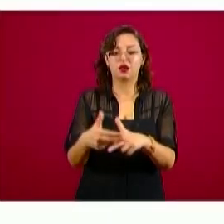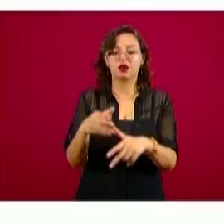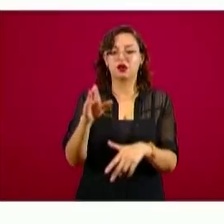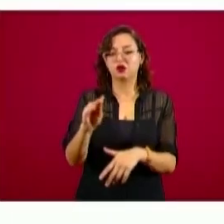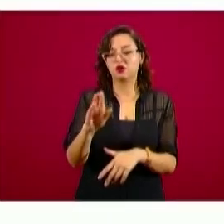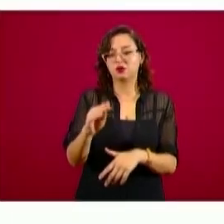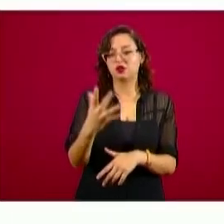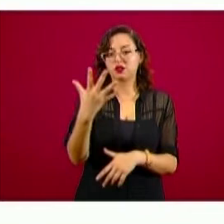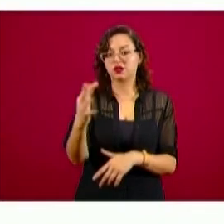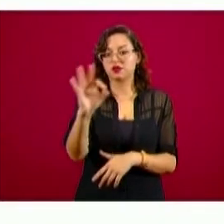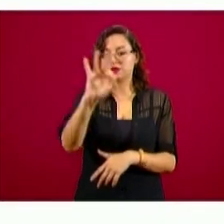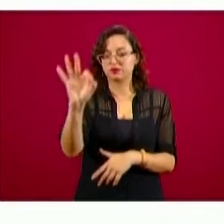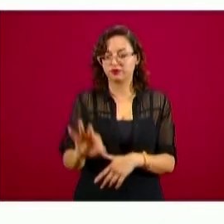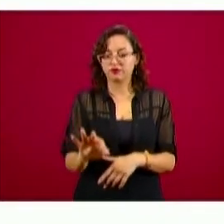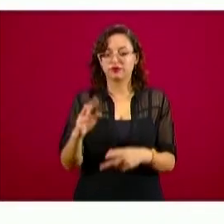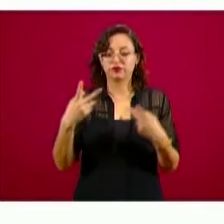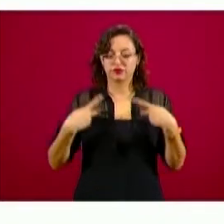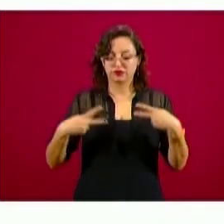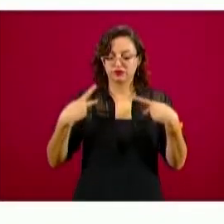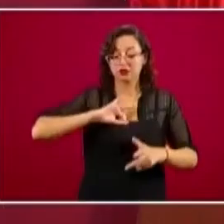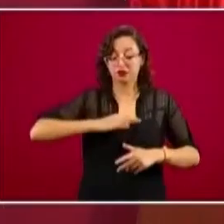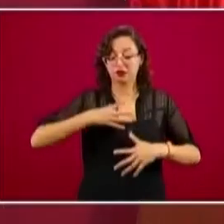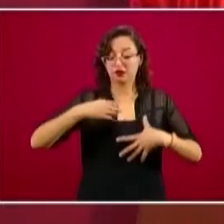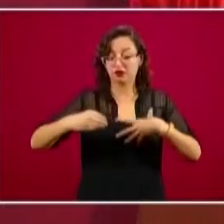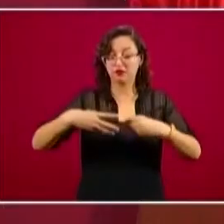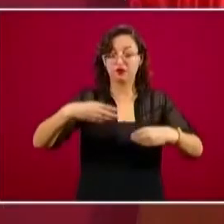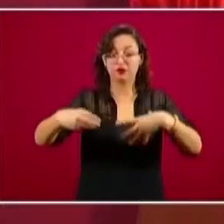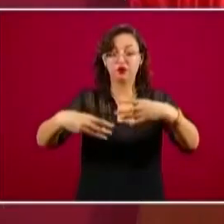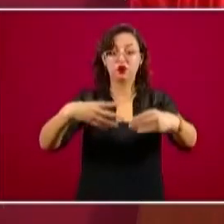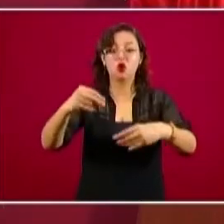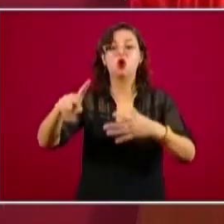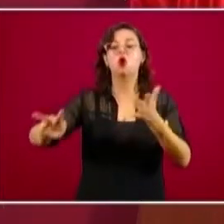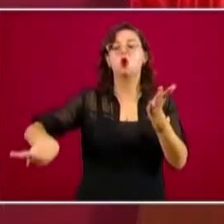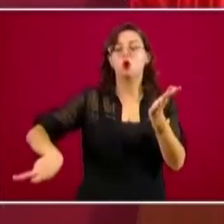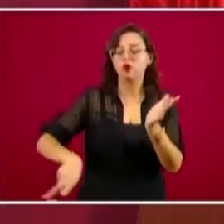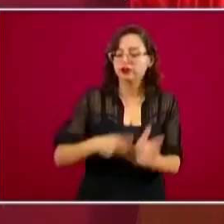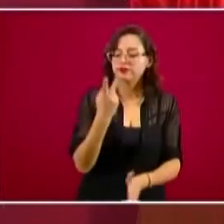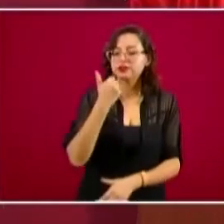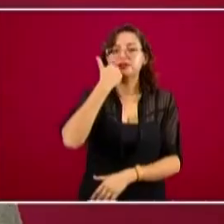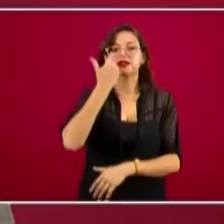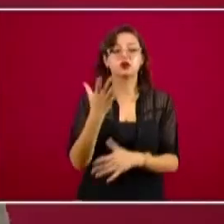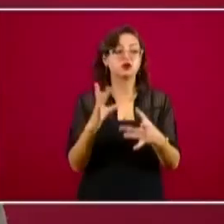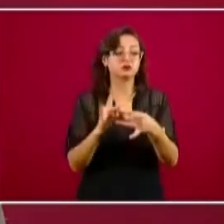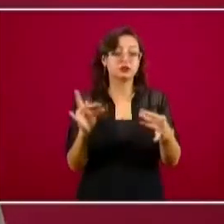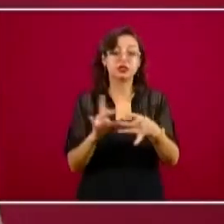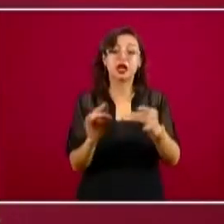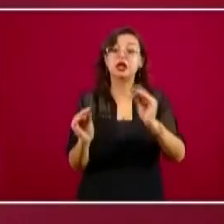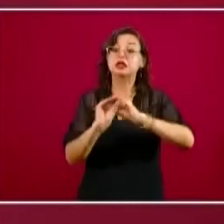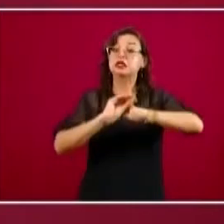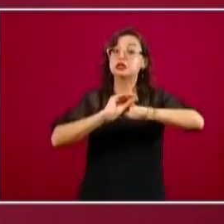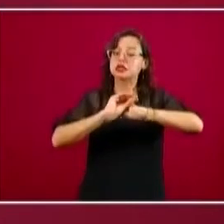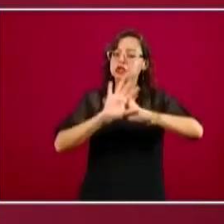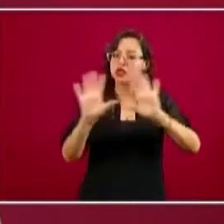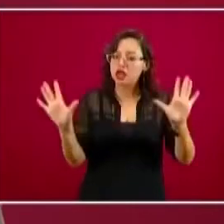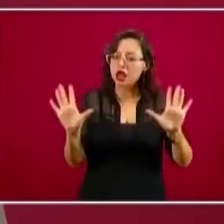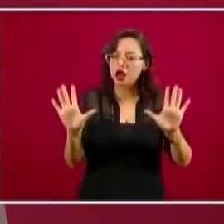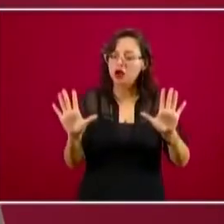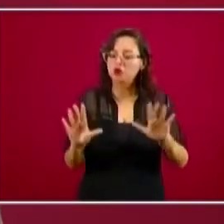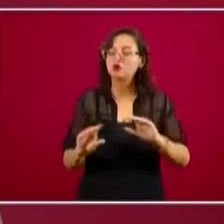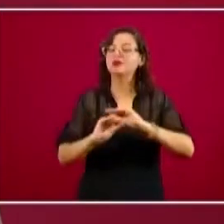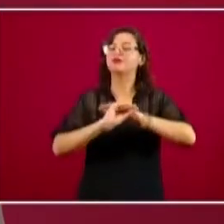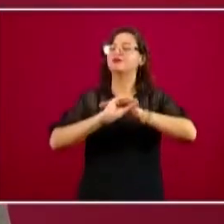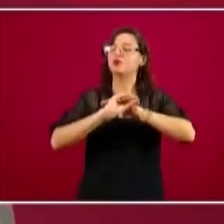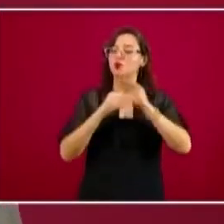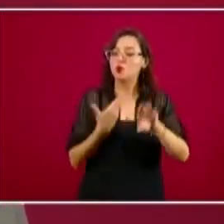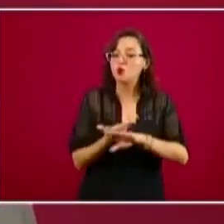y cuando se mantengan las medidas de higiene quiero dejarlo extremadamente claro y sólo si